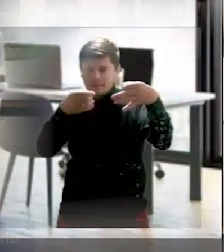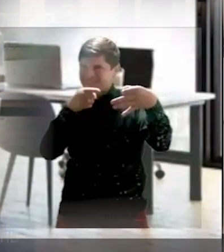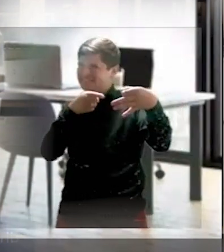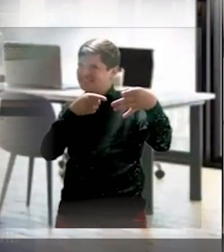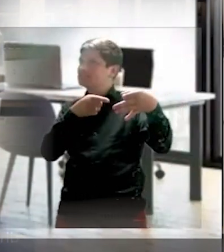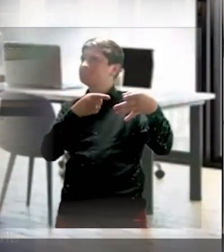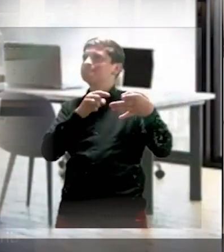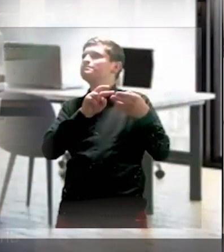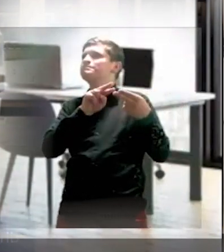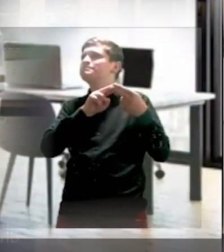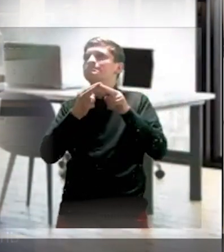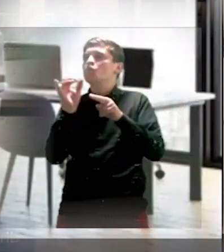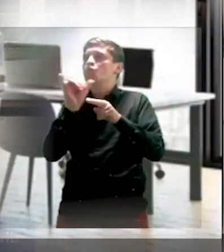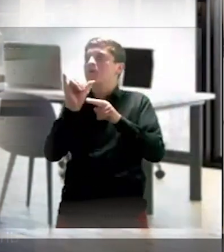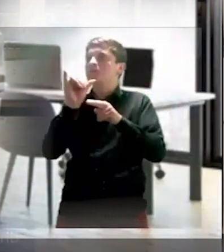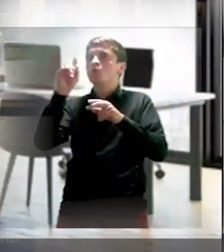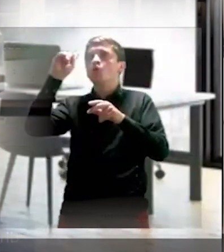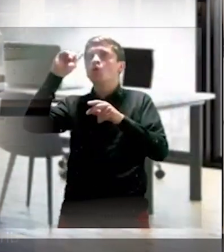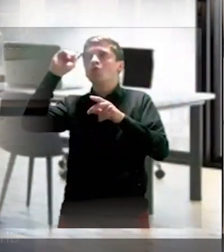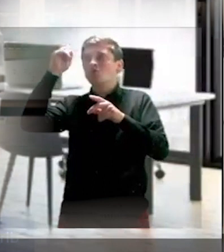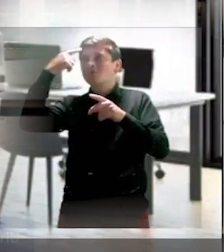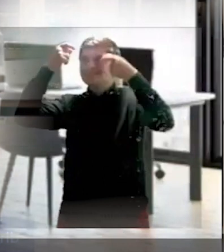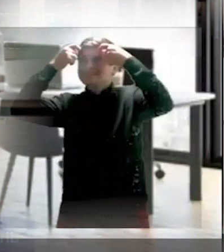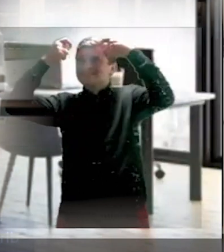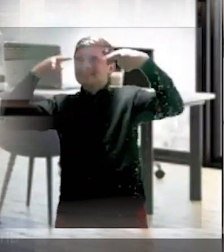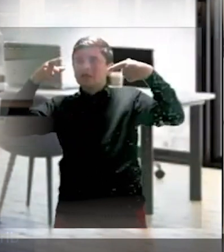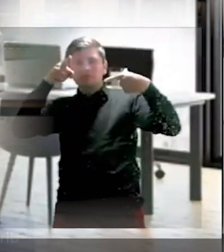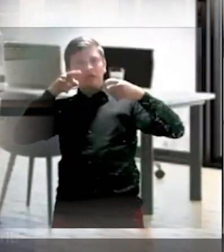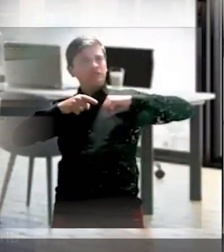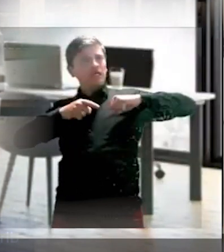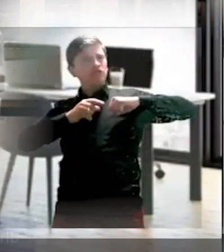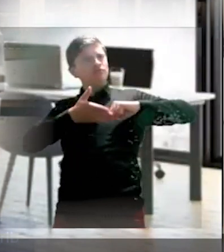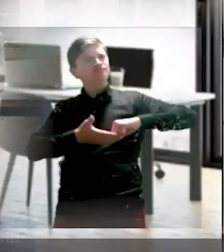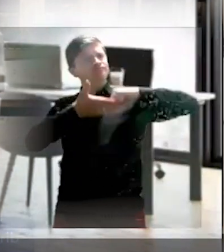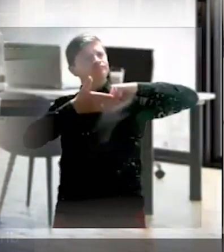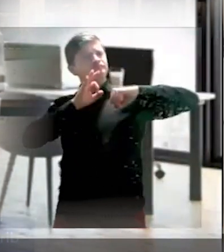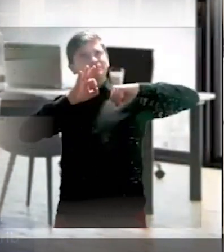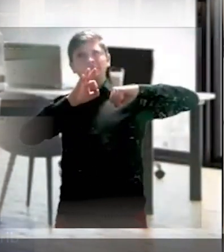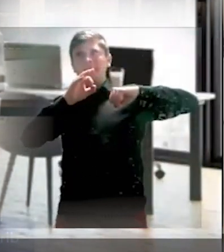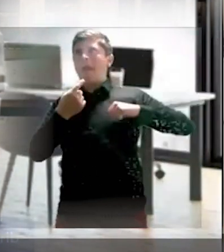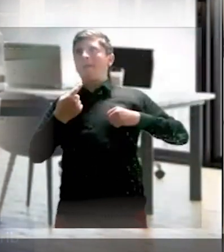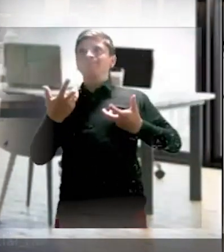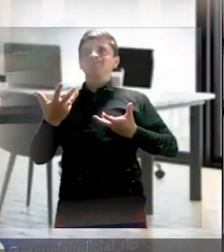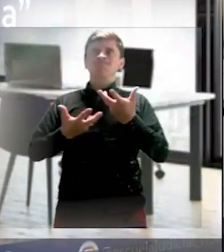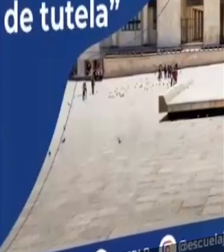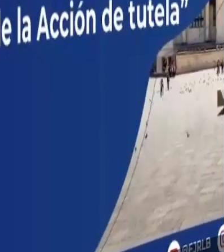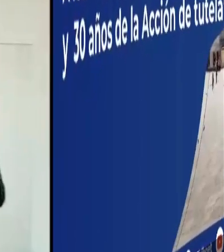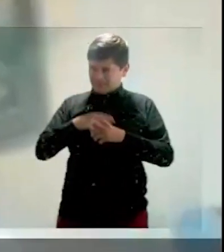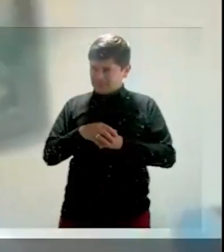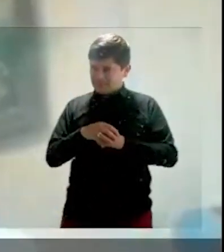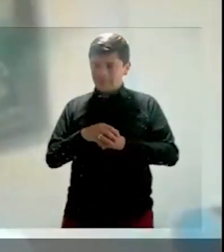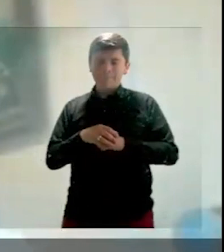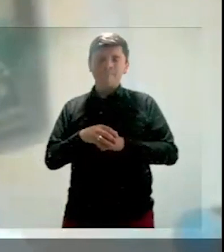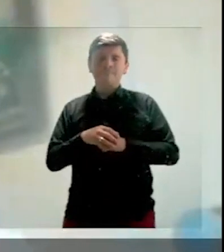poco la impericia del Estado para garantizar los derechos de los ciudadanos? Esa es la tesis que